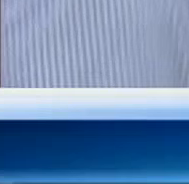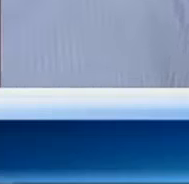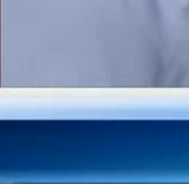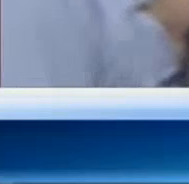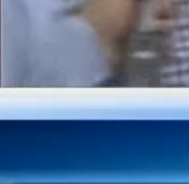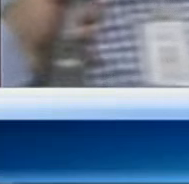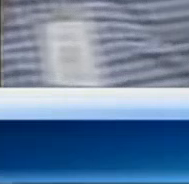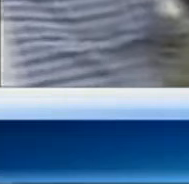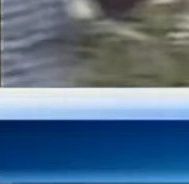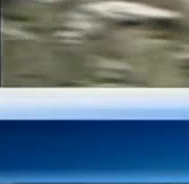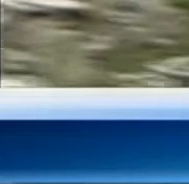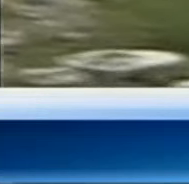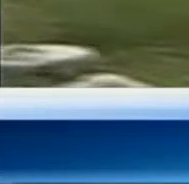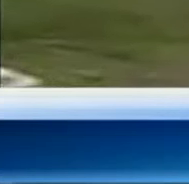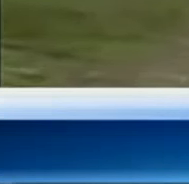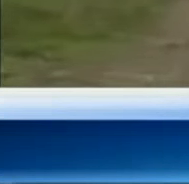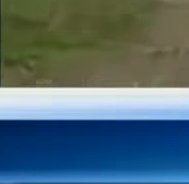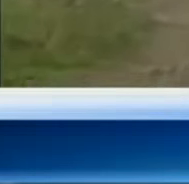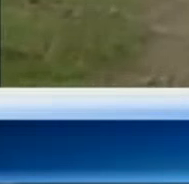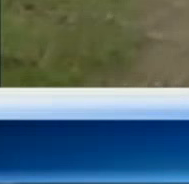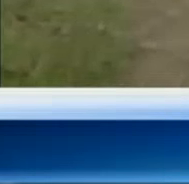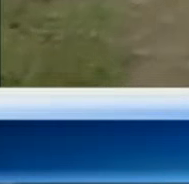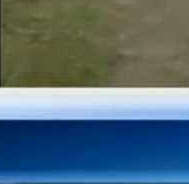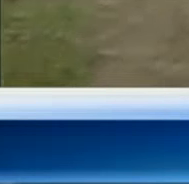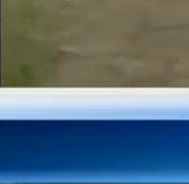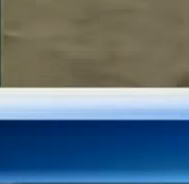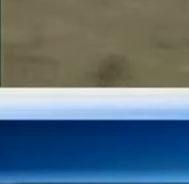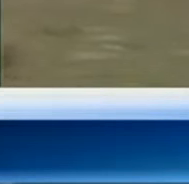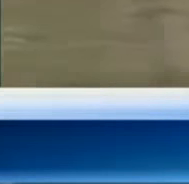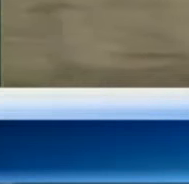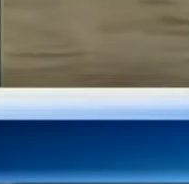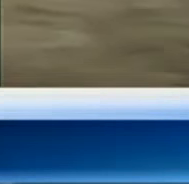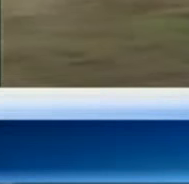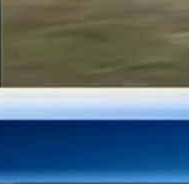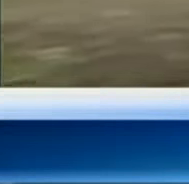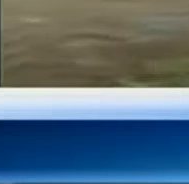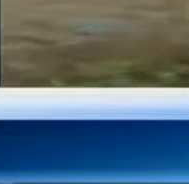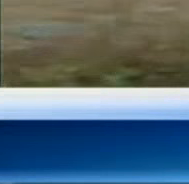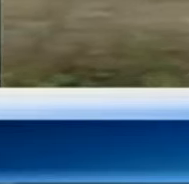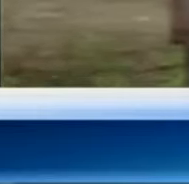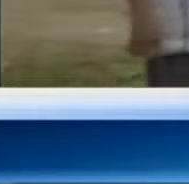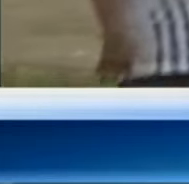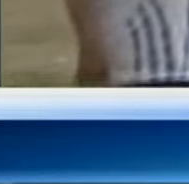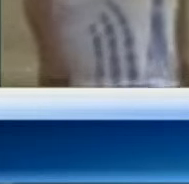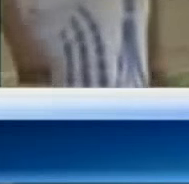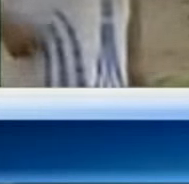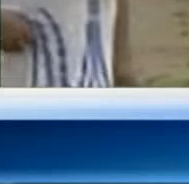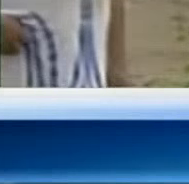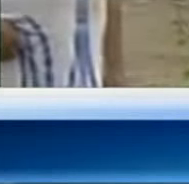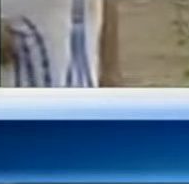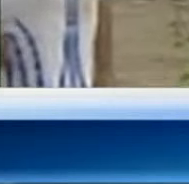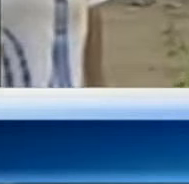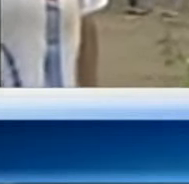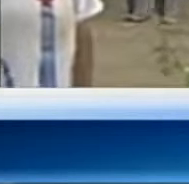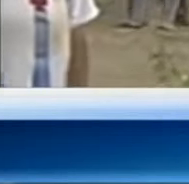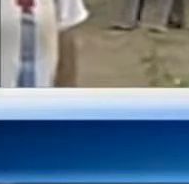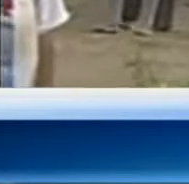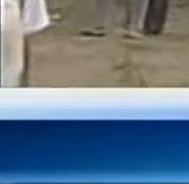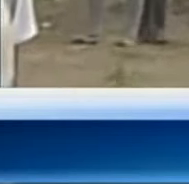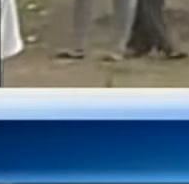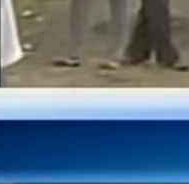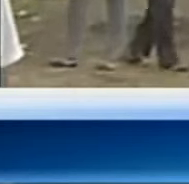un canal natural de aguas lluvias, que es la continuación de lo que era el canal de la muerte acá en Mapasingue, que